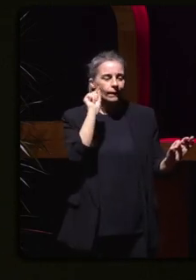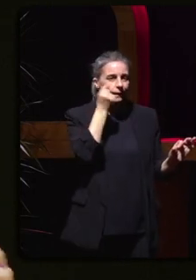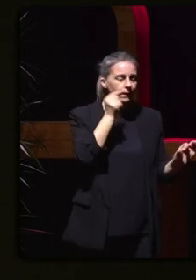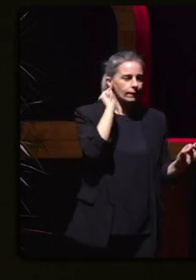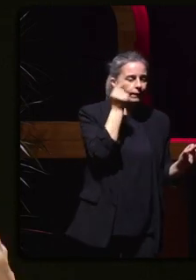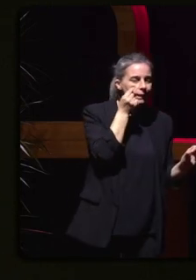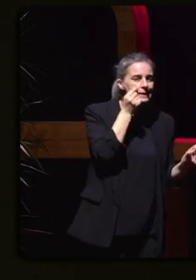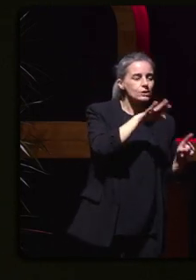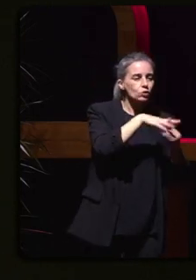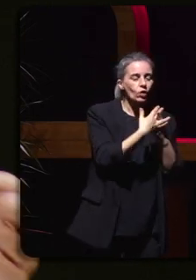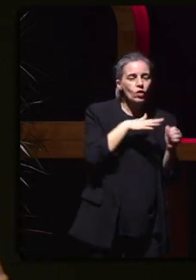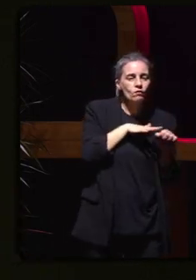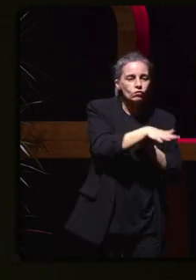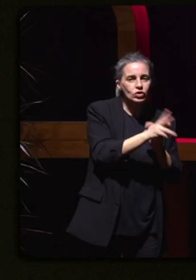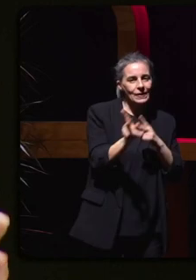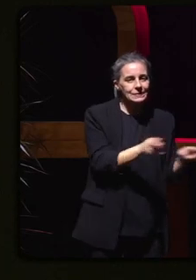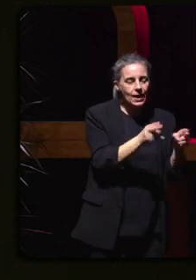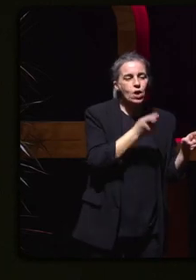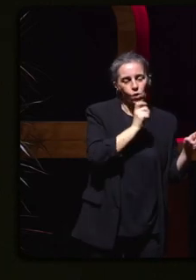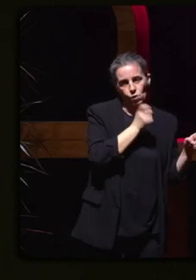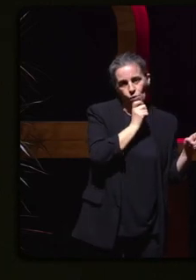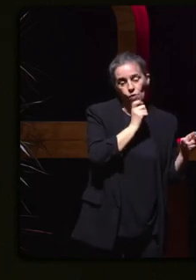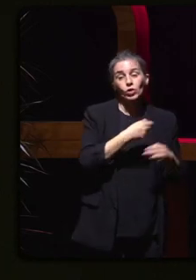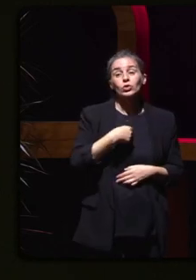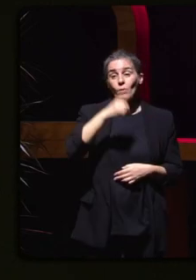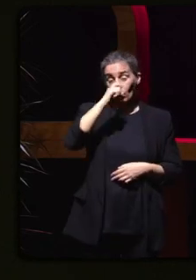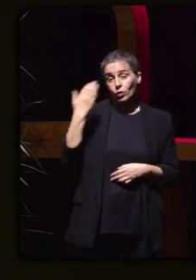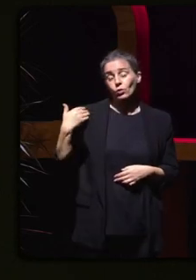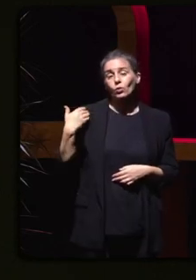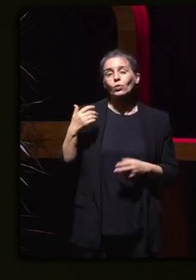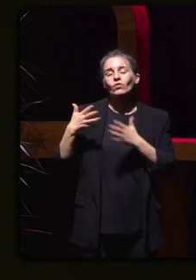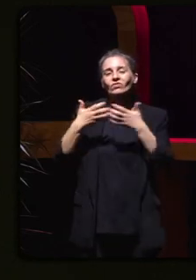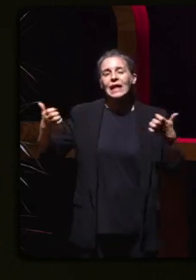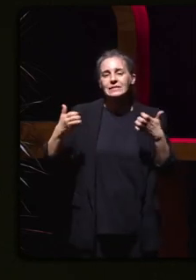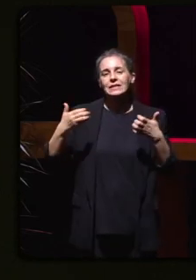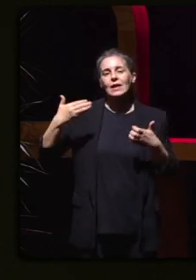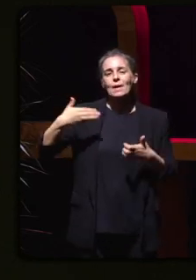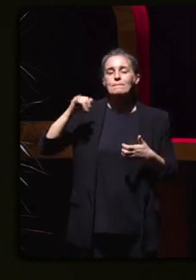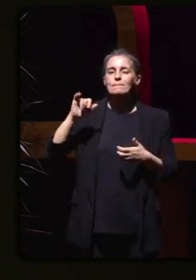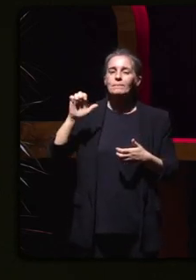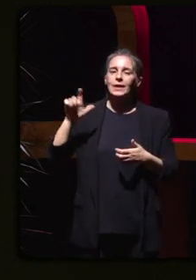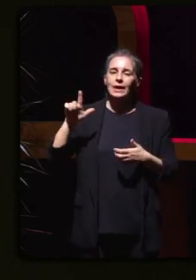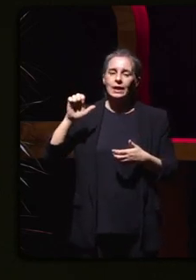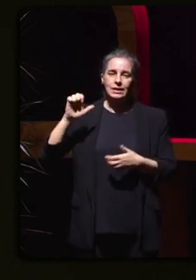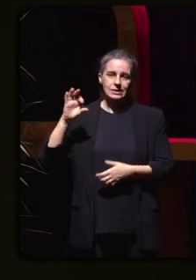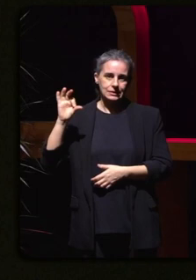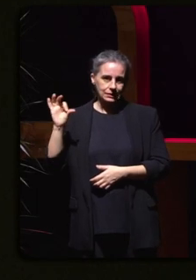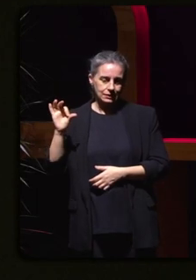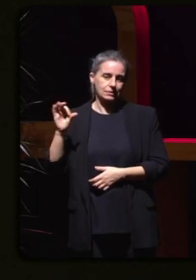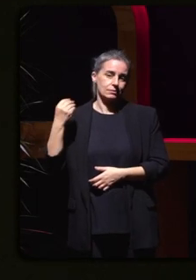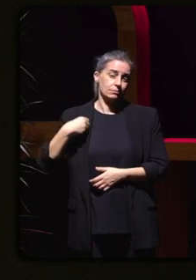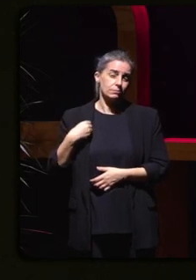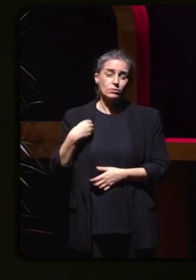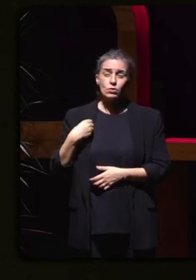influyen en que una serie sea de una manera o sea de otra yo siempre me acuerdo de una frase de Bills que es el creador de Breaking